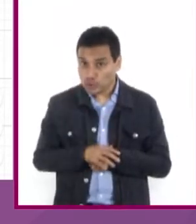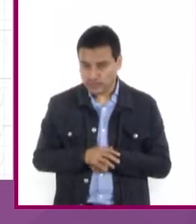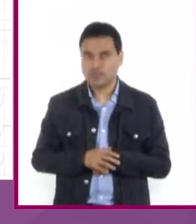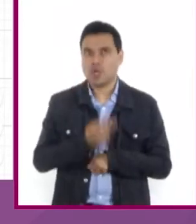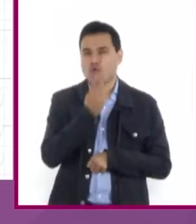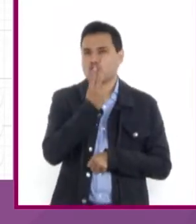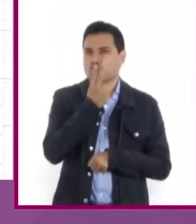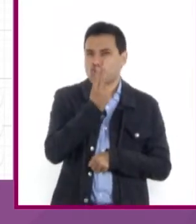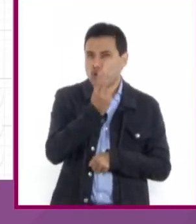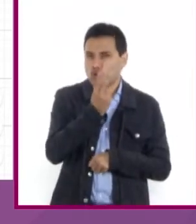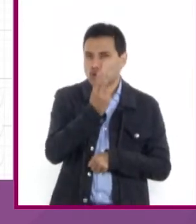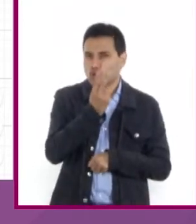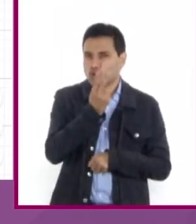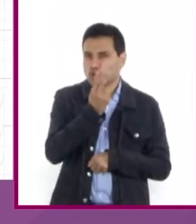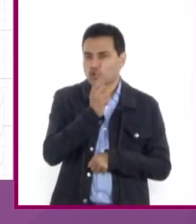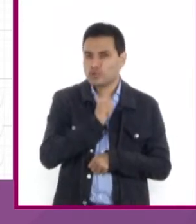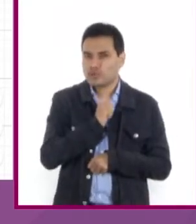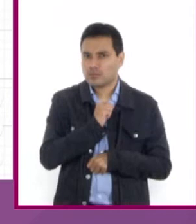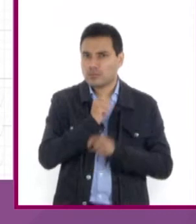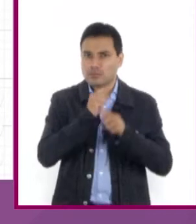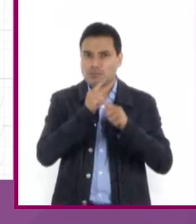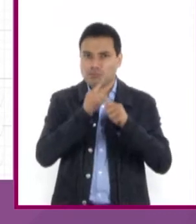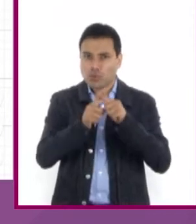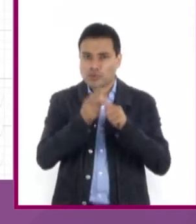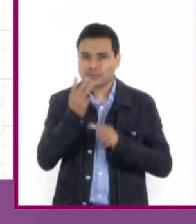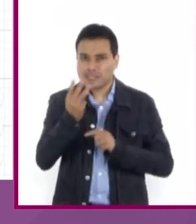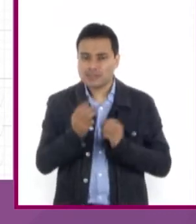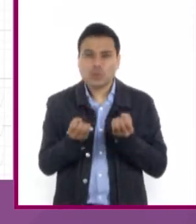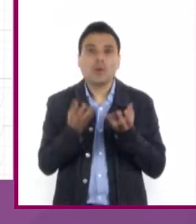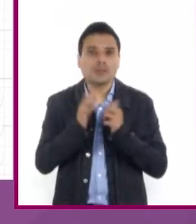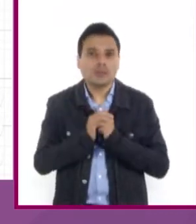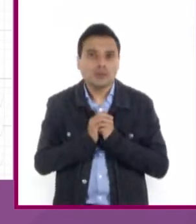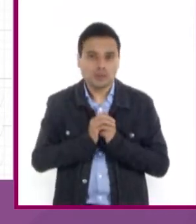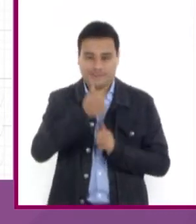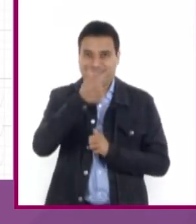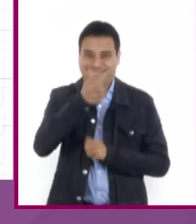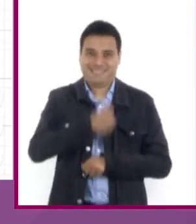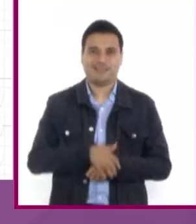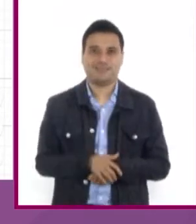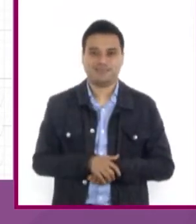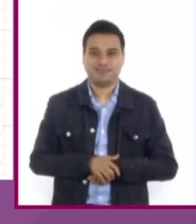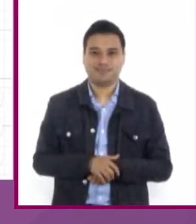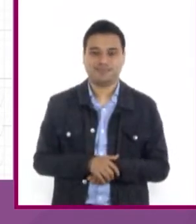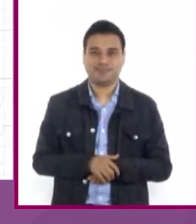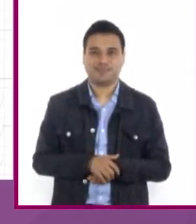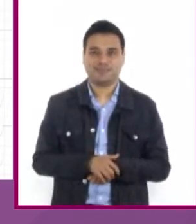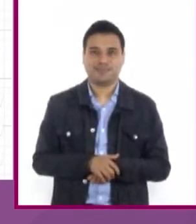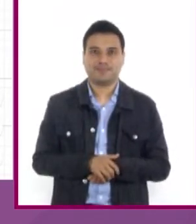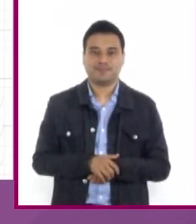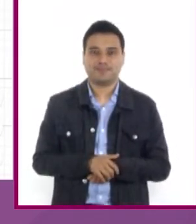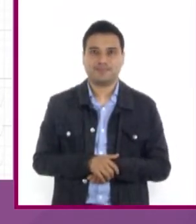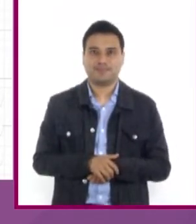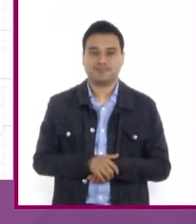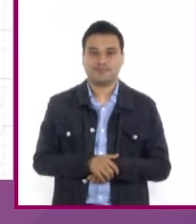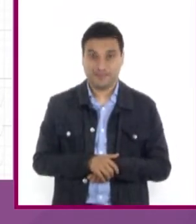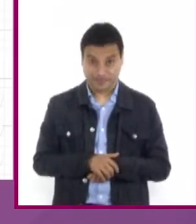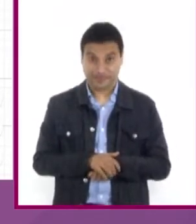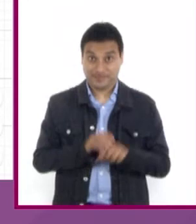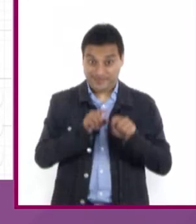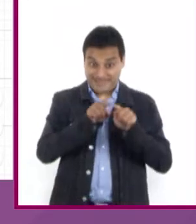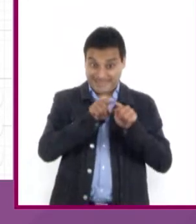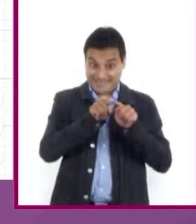el segmento C'D' tendría un valor de 6 unidades. Y la